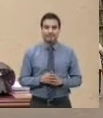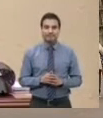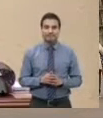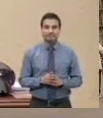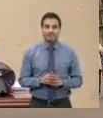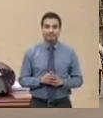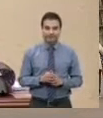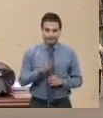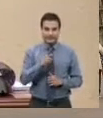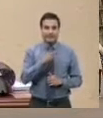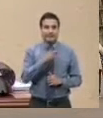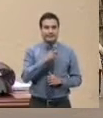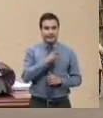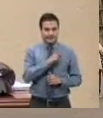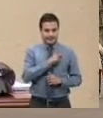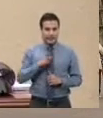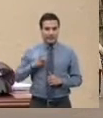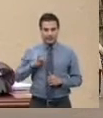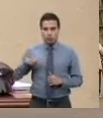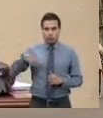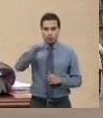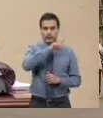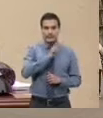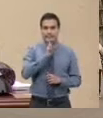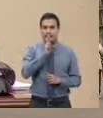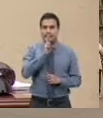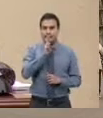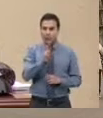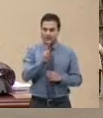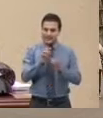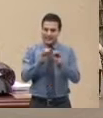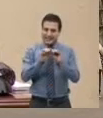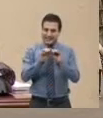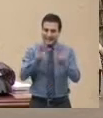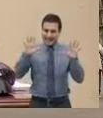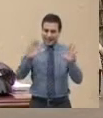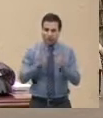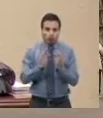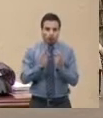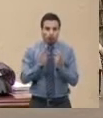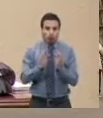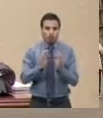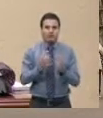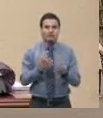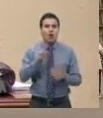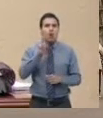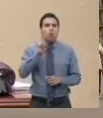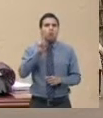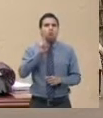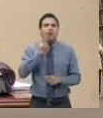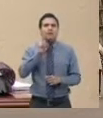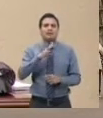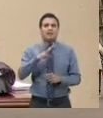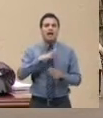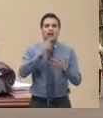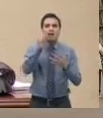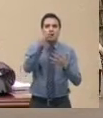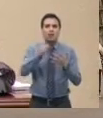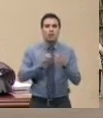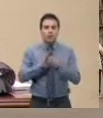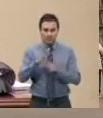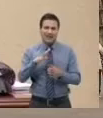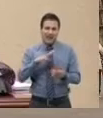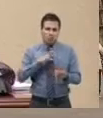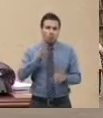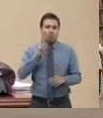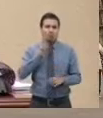a la que debemos de tener técnicamente. ¿Qué tenemos como pruebas? Pruebas indirectas,